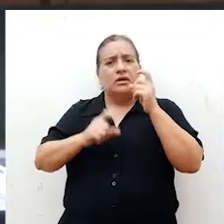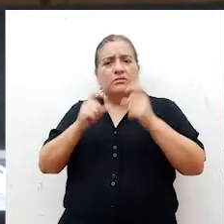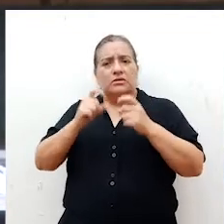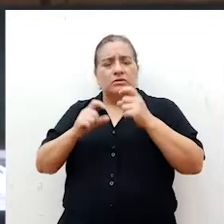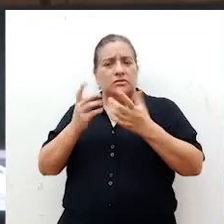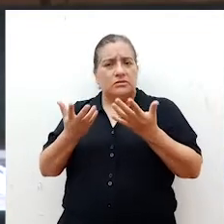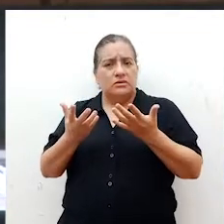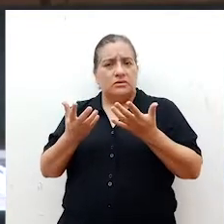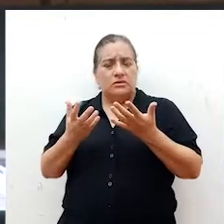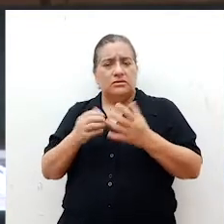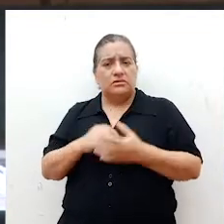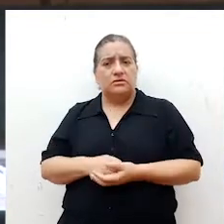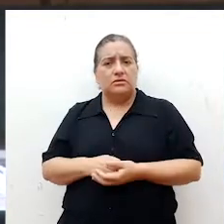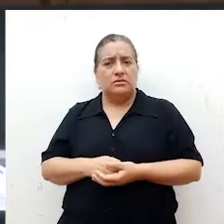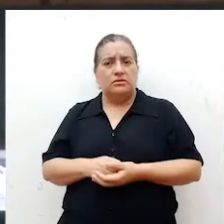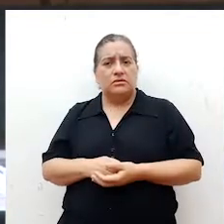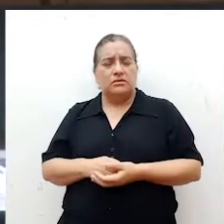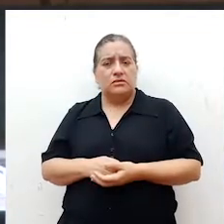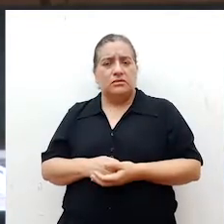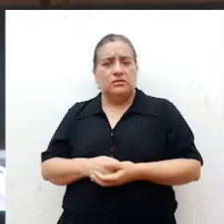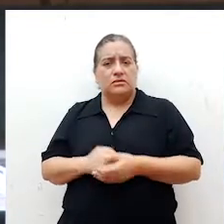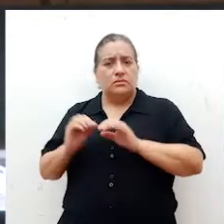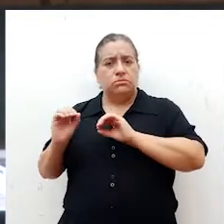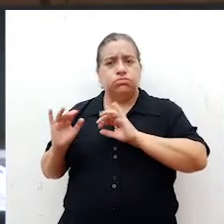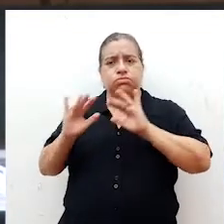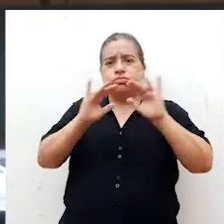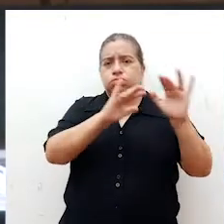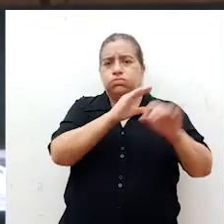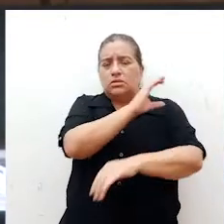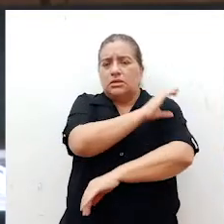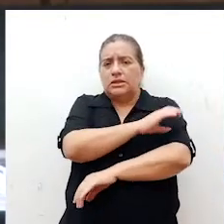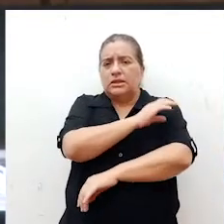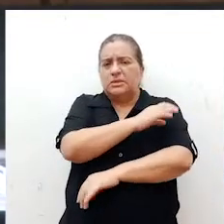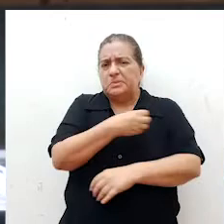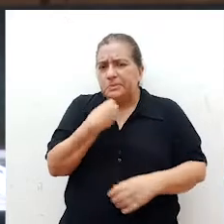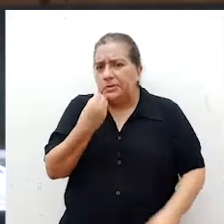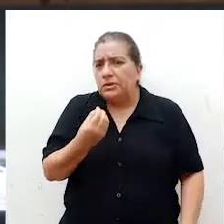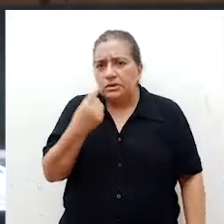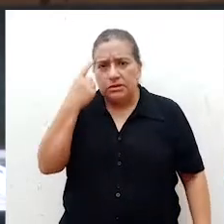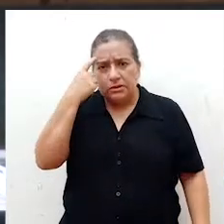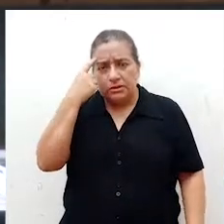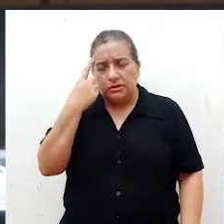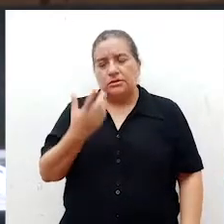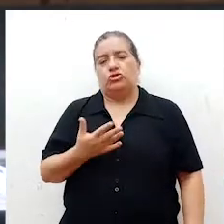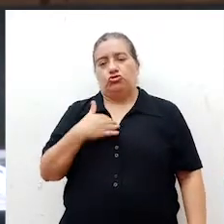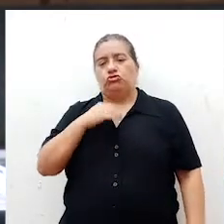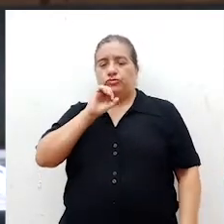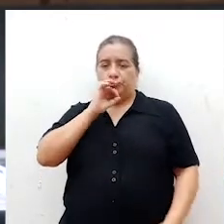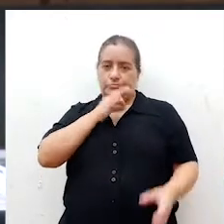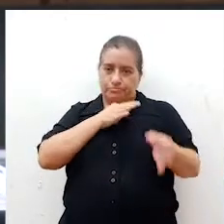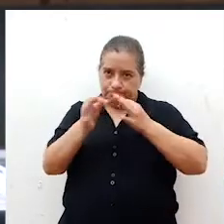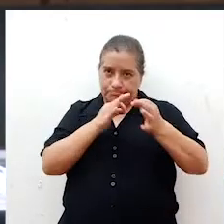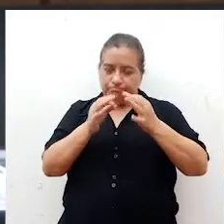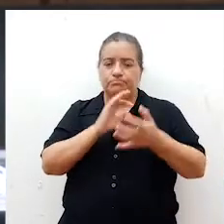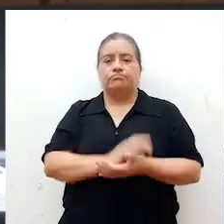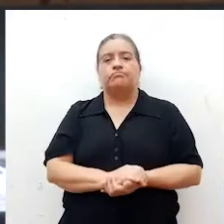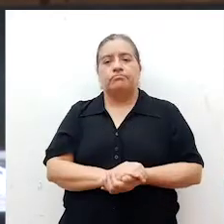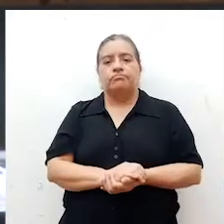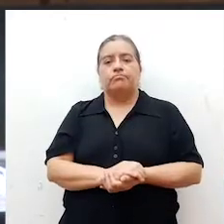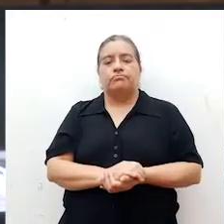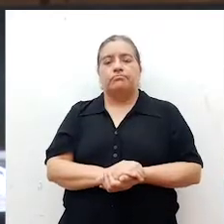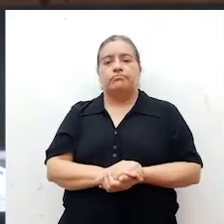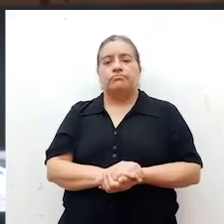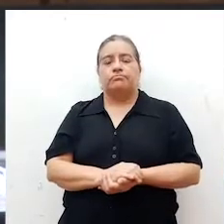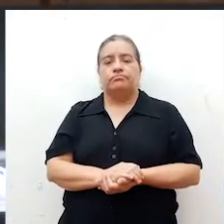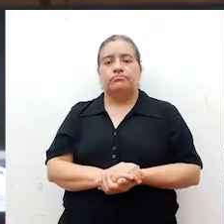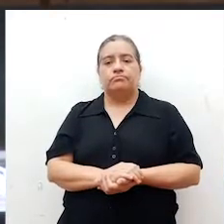mismo. ¿Cuál fue la razón por la que los ciudadanos fueron a las clínicas privadas? Yo